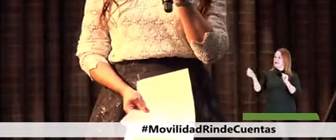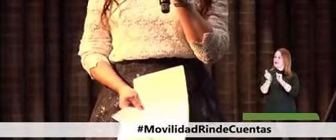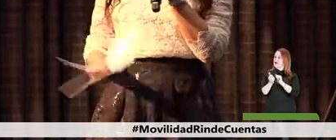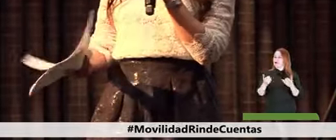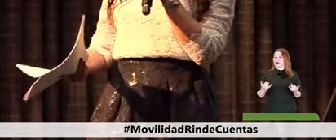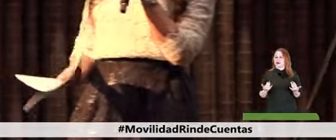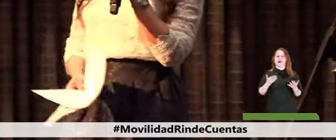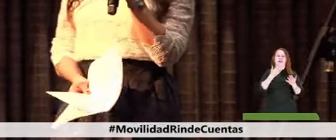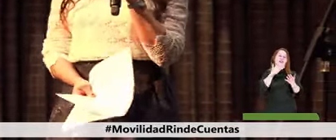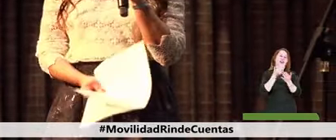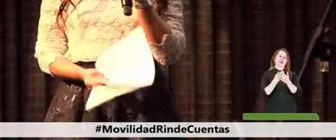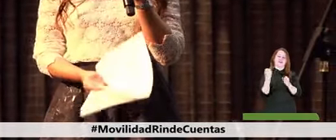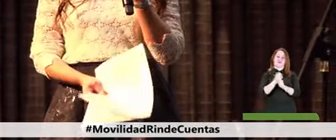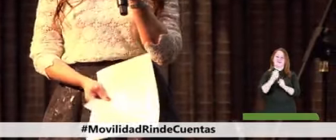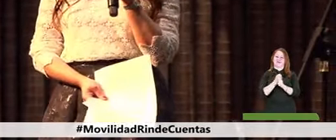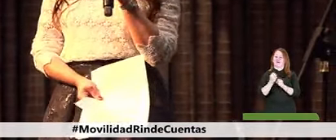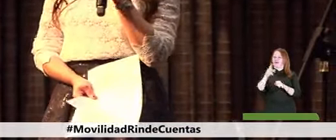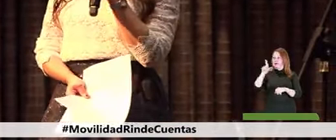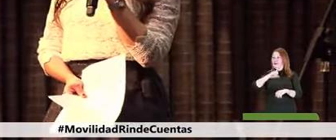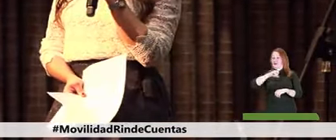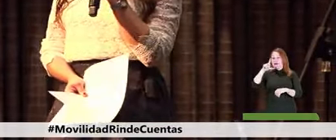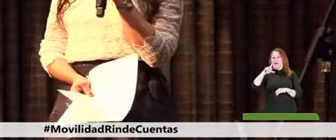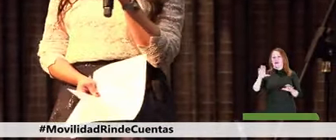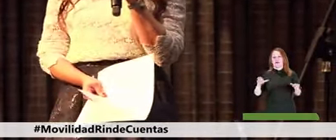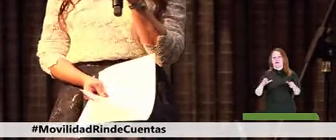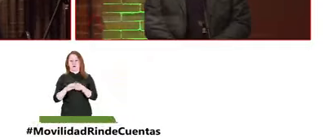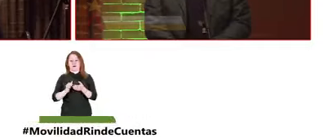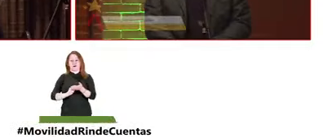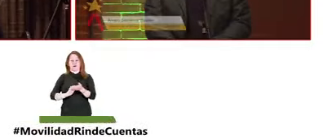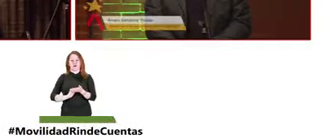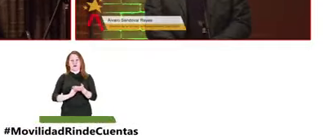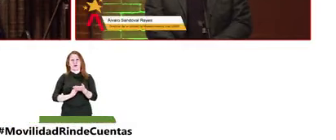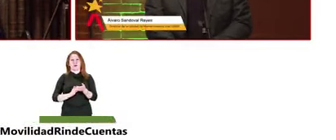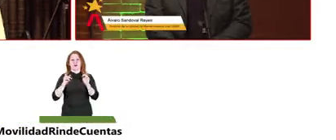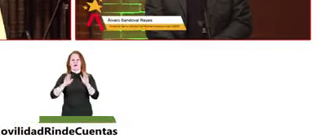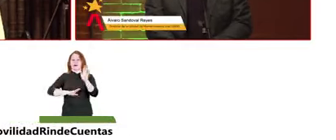acompañarnos, muchas gracias por el trabajo que usted lidera en la UMB y